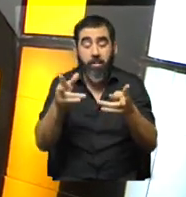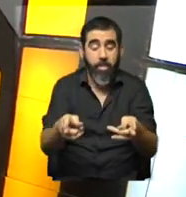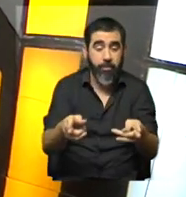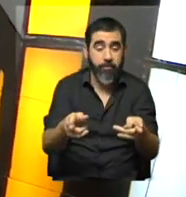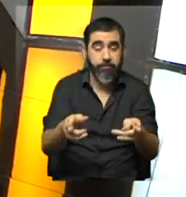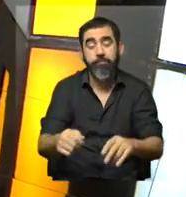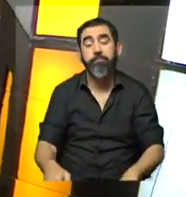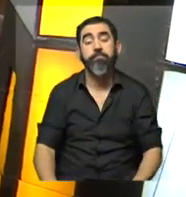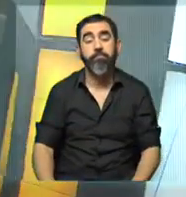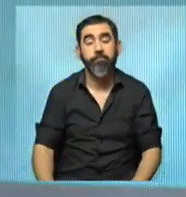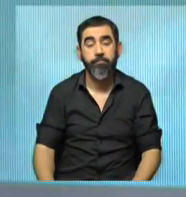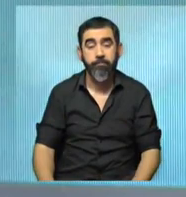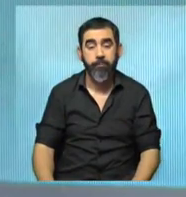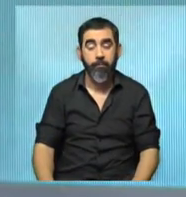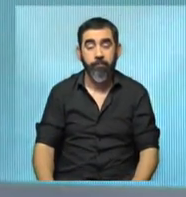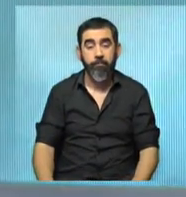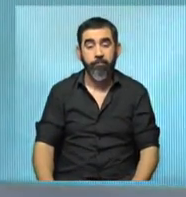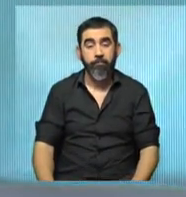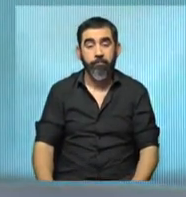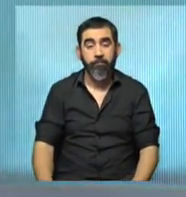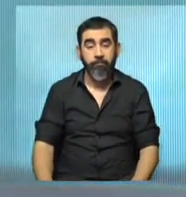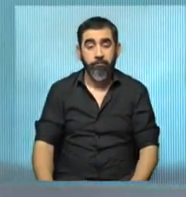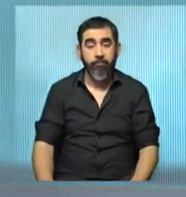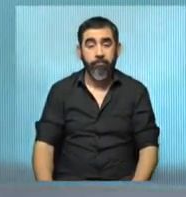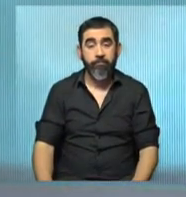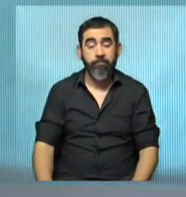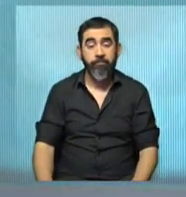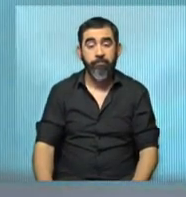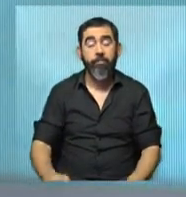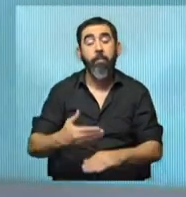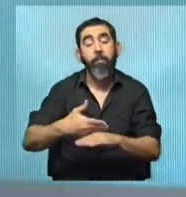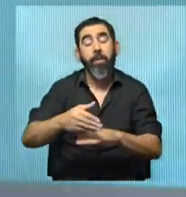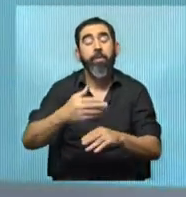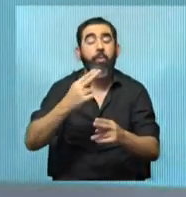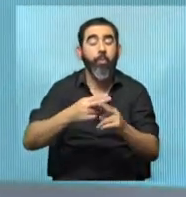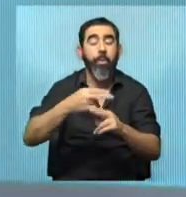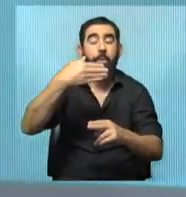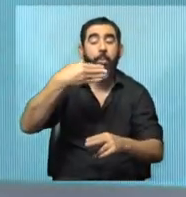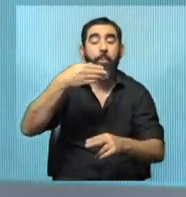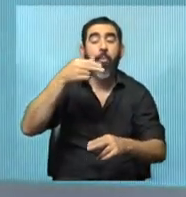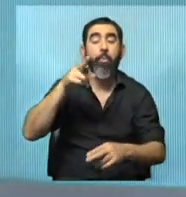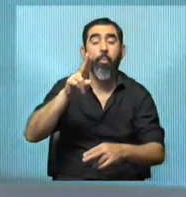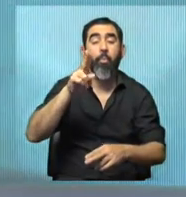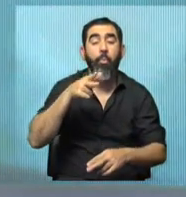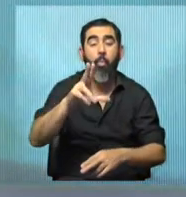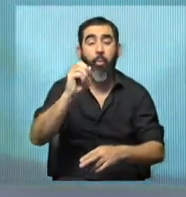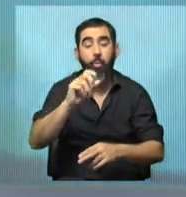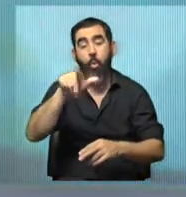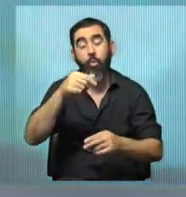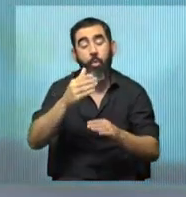que normalmente las llamamos a los más tardíos búhos y a los más tempraneros